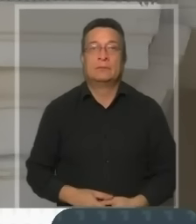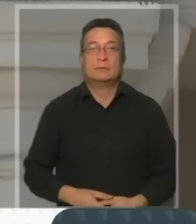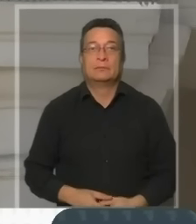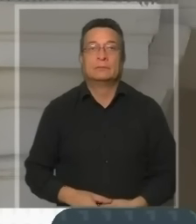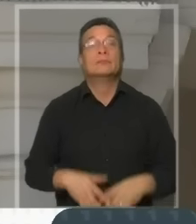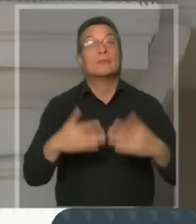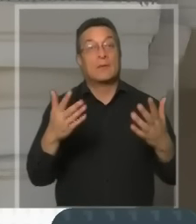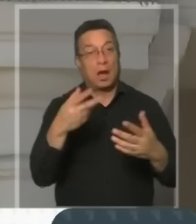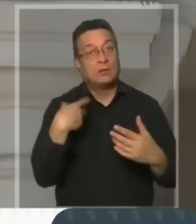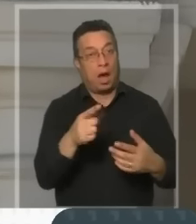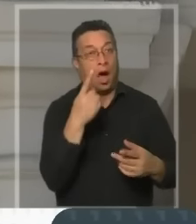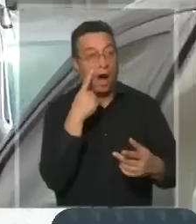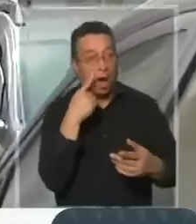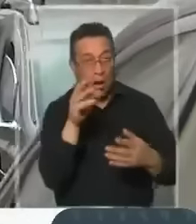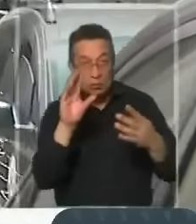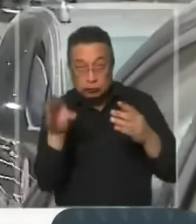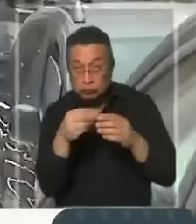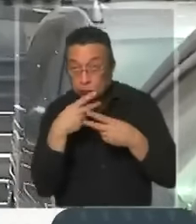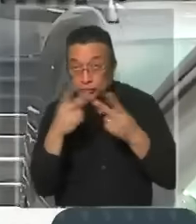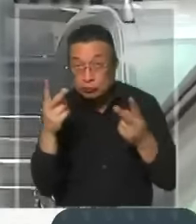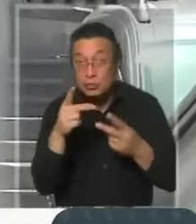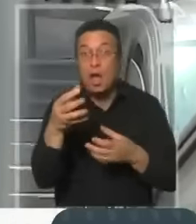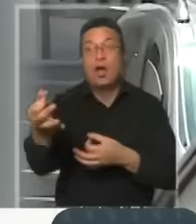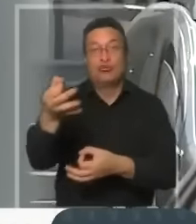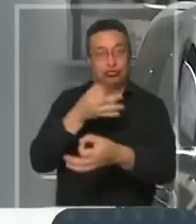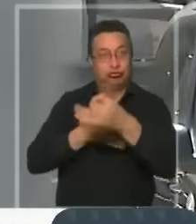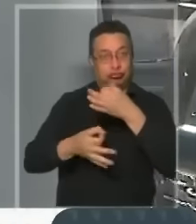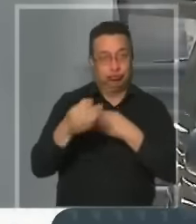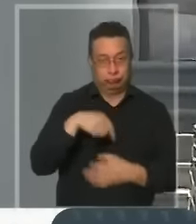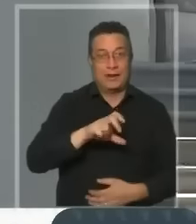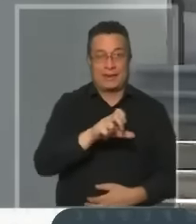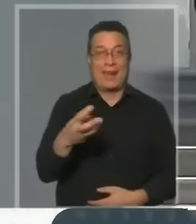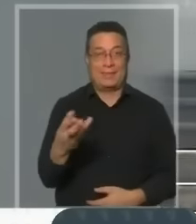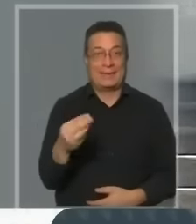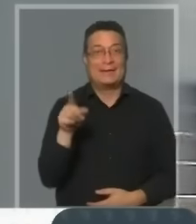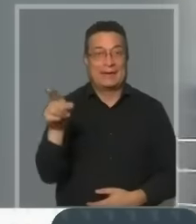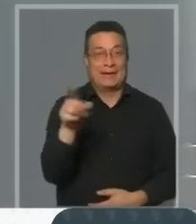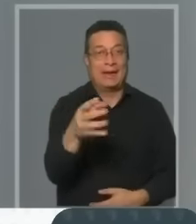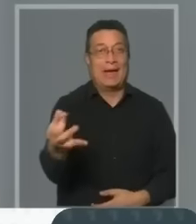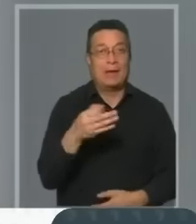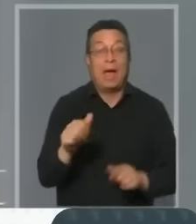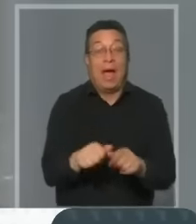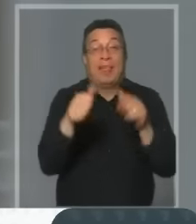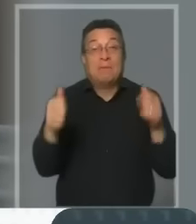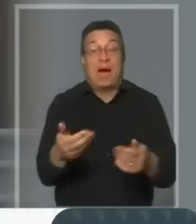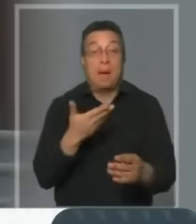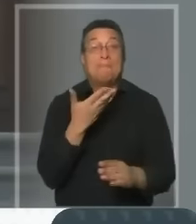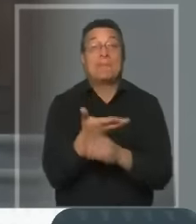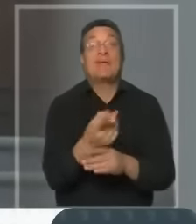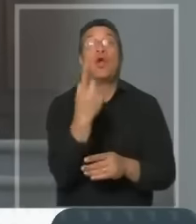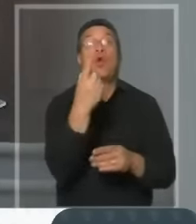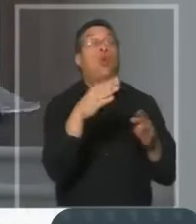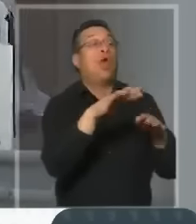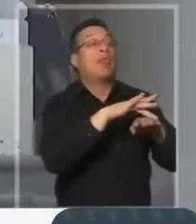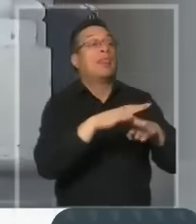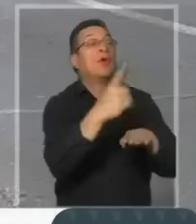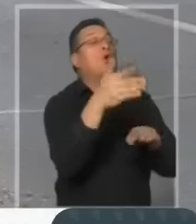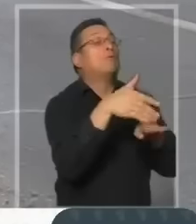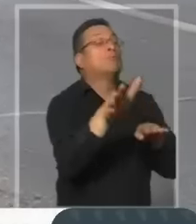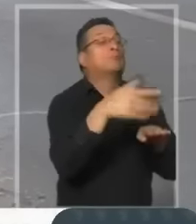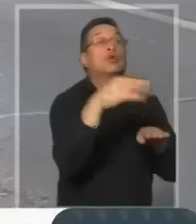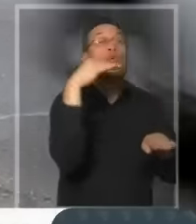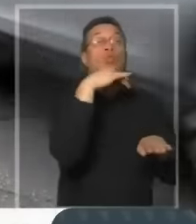tuvieron conocimiento de este mensaje contaron a reportajes Tele 13 que además se solicitó abrir un cupo en la urgencia.